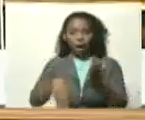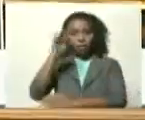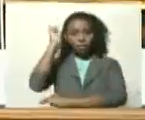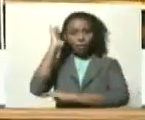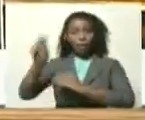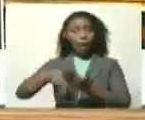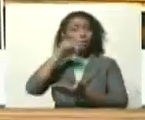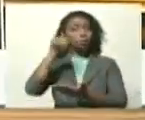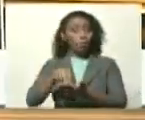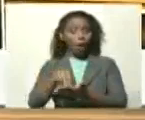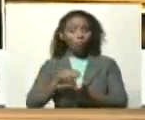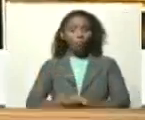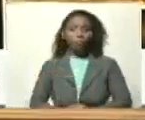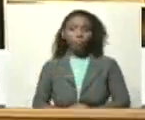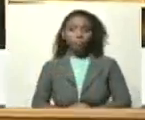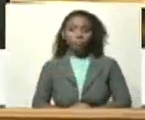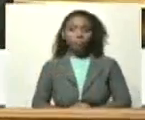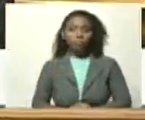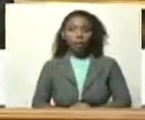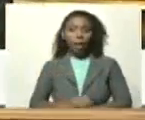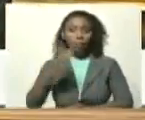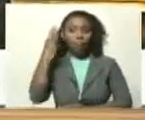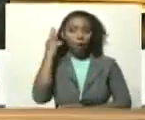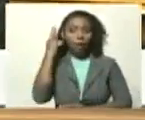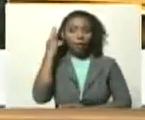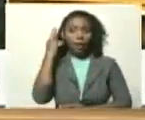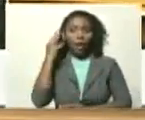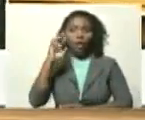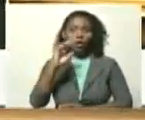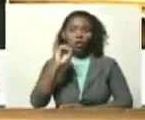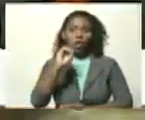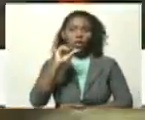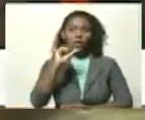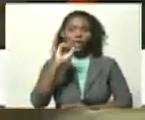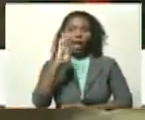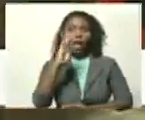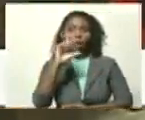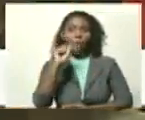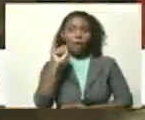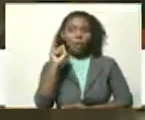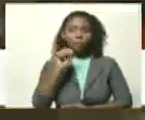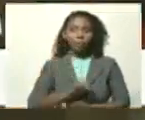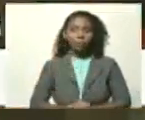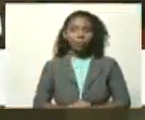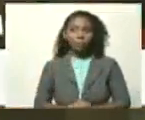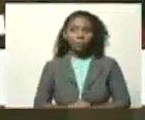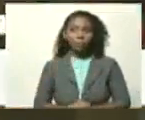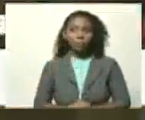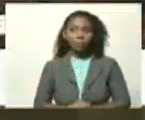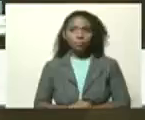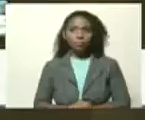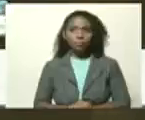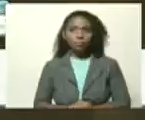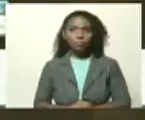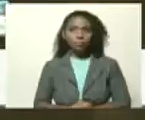Asamblea Nacional la ciudadana Rosalba Gil Pacheco.